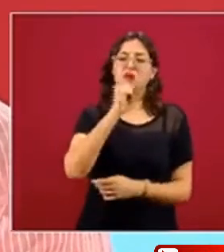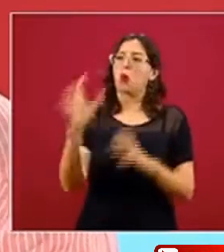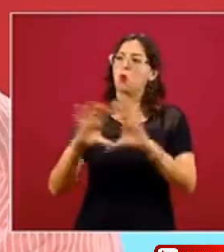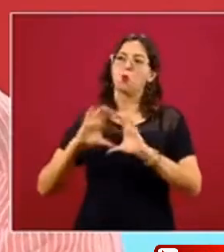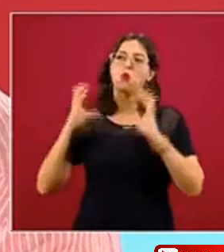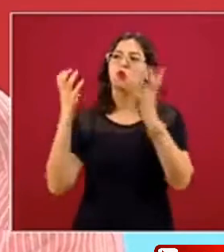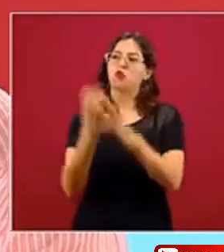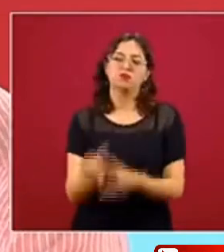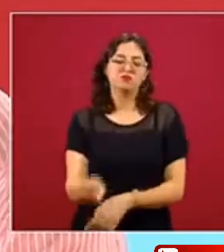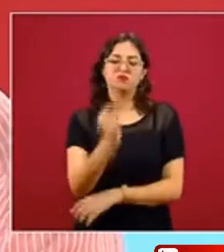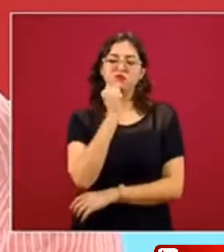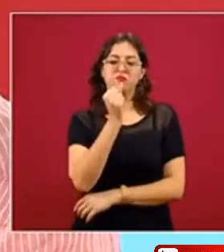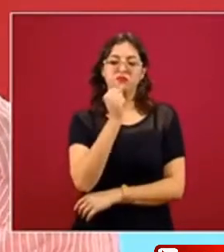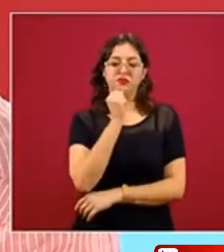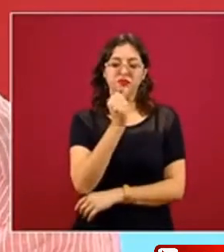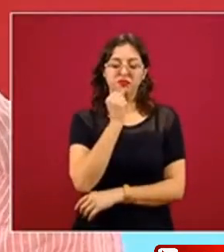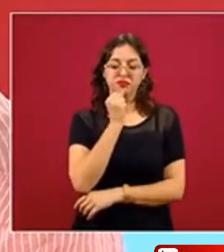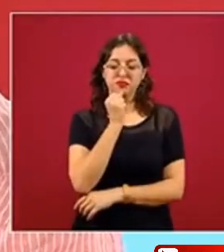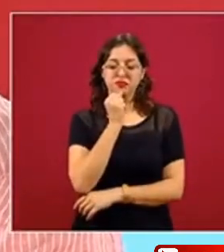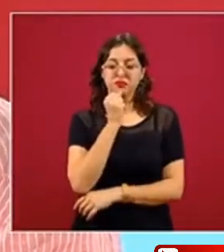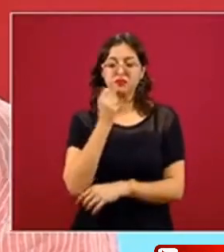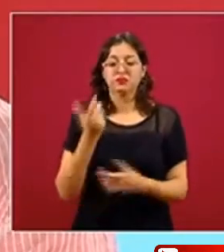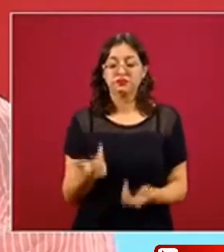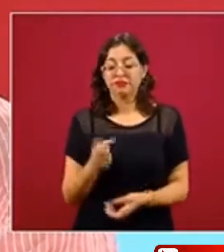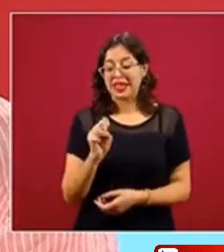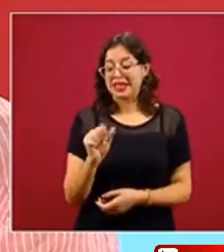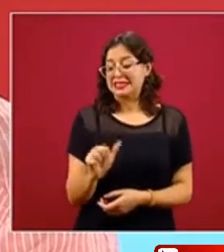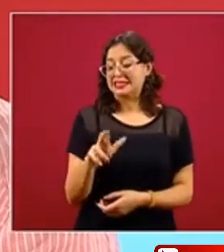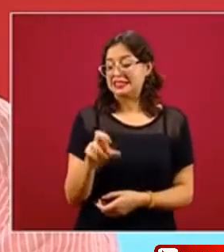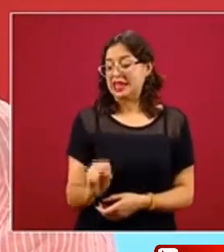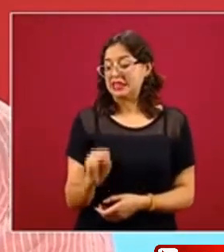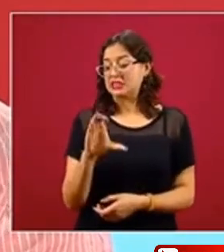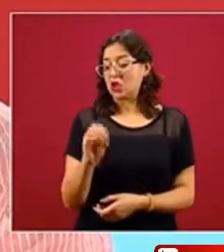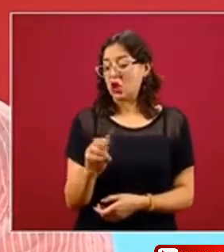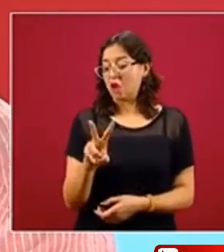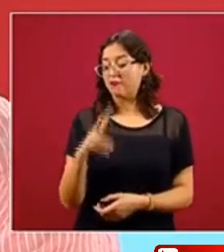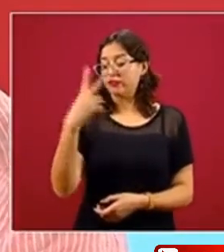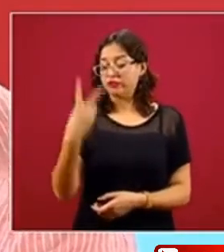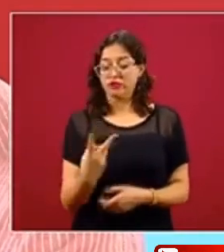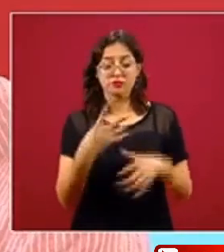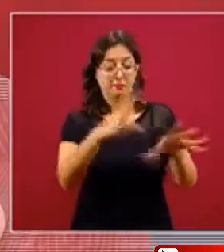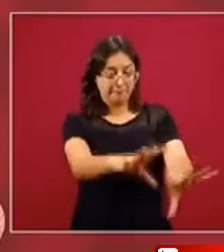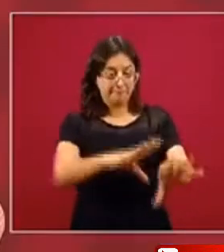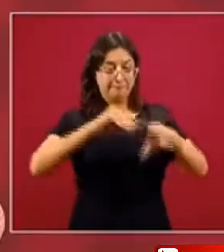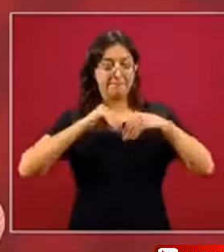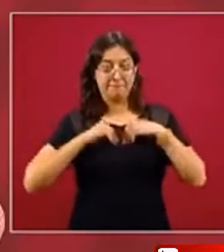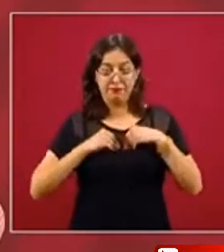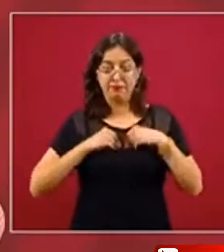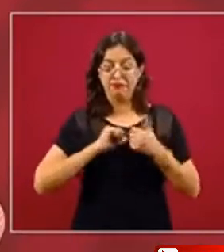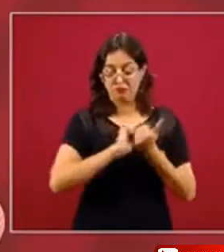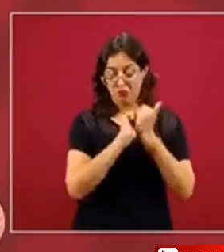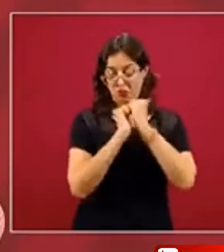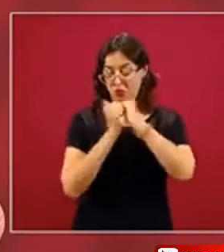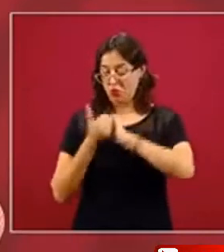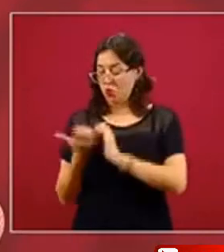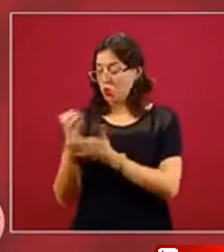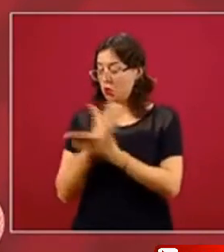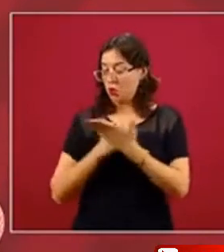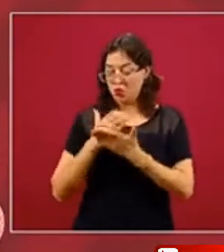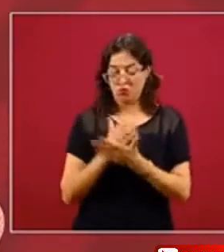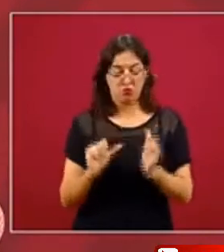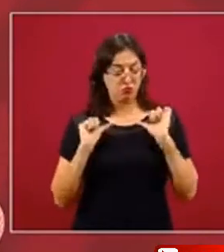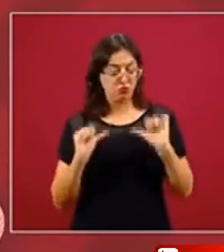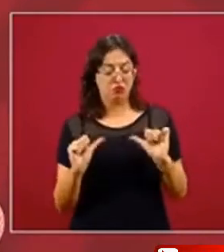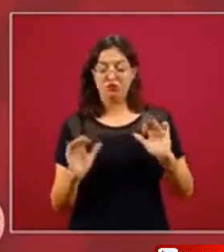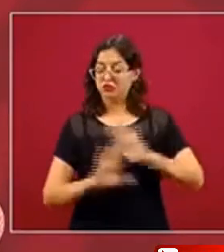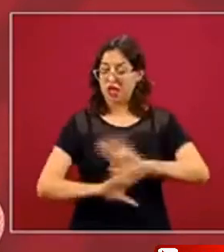certeza de que la infección por el virus SARS-CoV-2 causante de COVID permita tener inmunidad